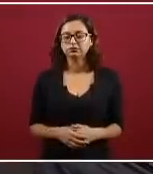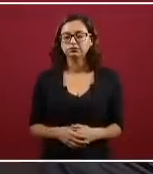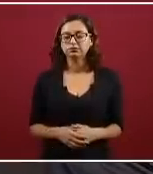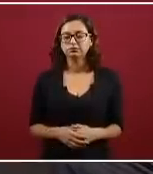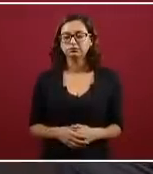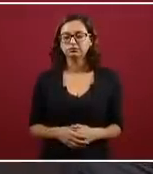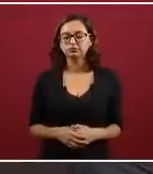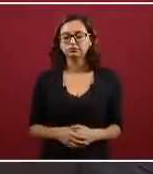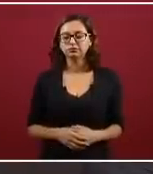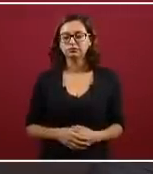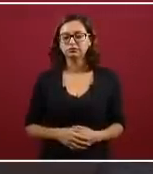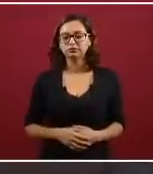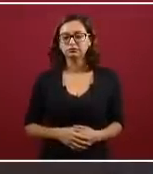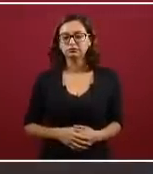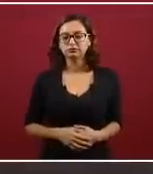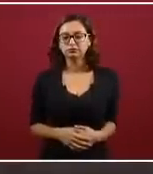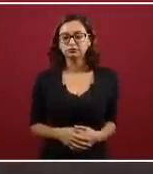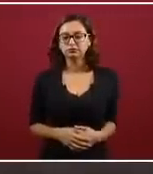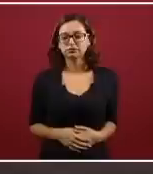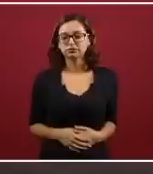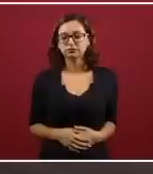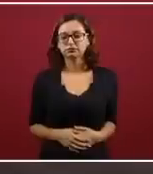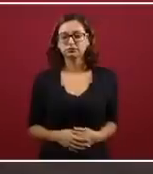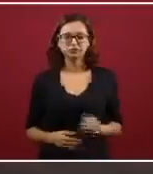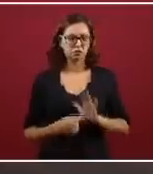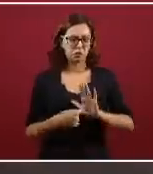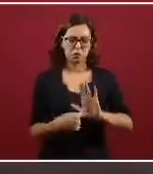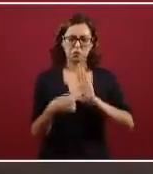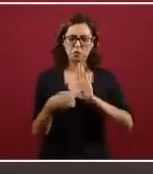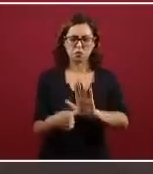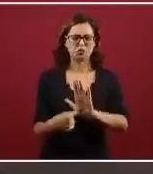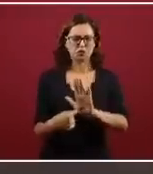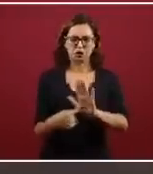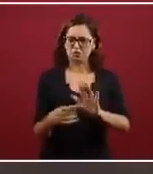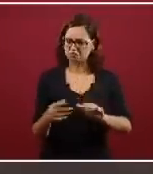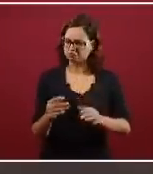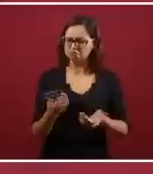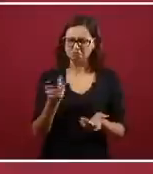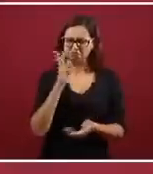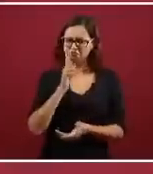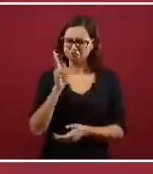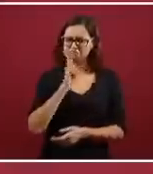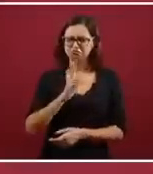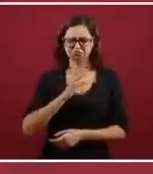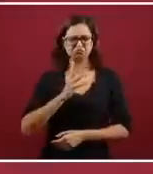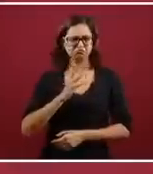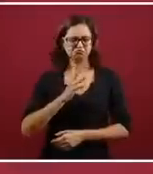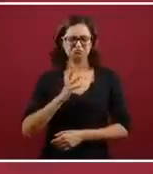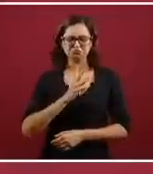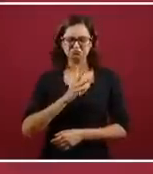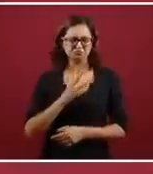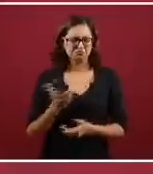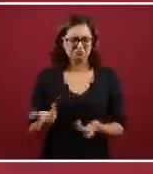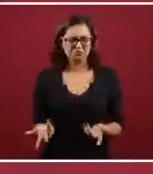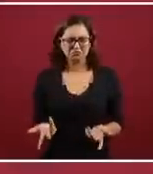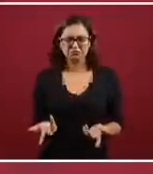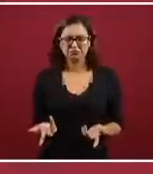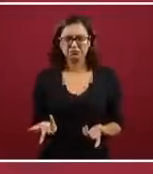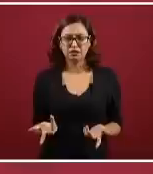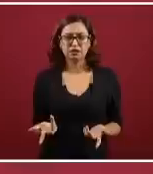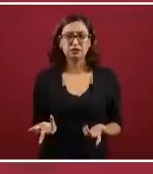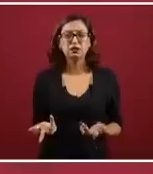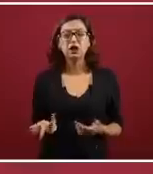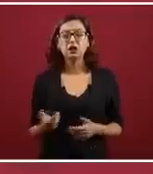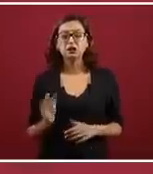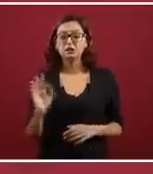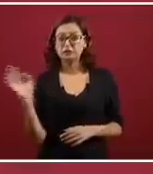es muy sencillo de comprobar. Esto tiene que ver con la inflación.